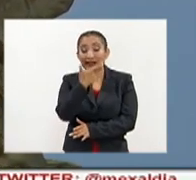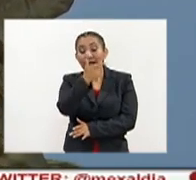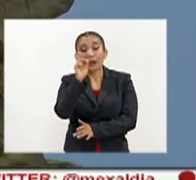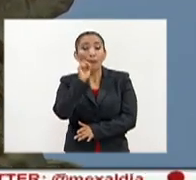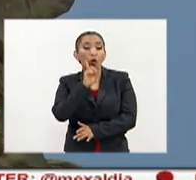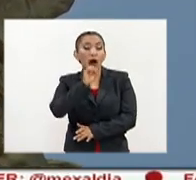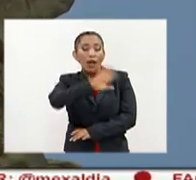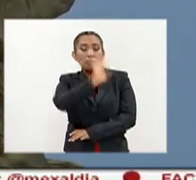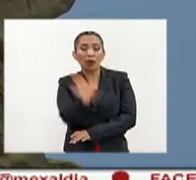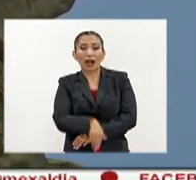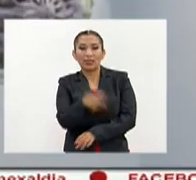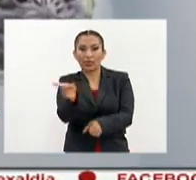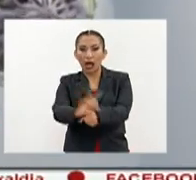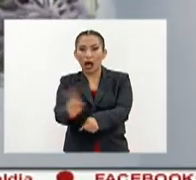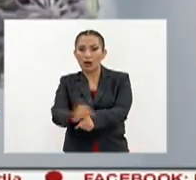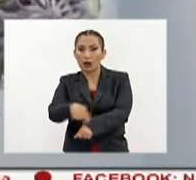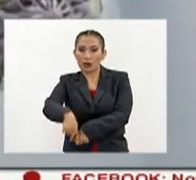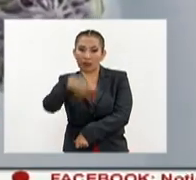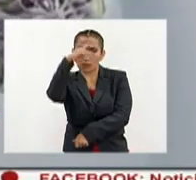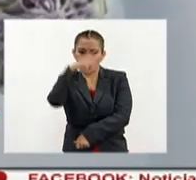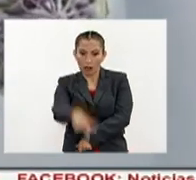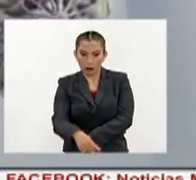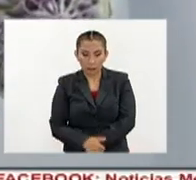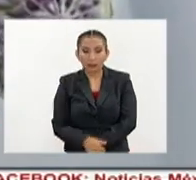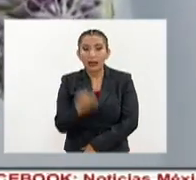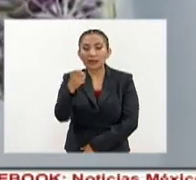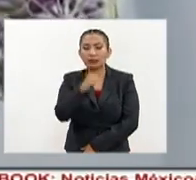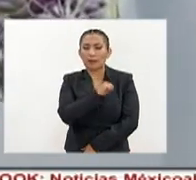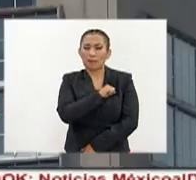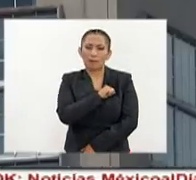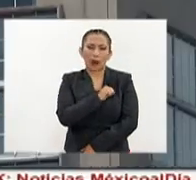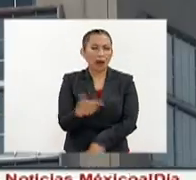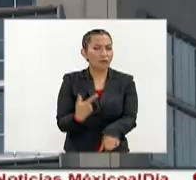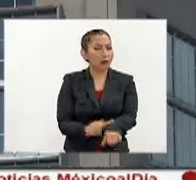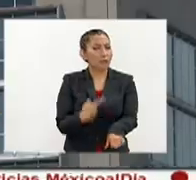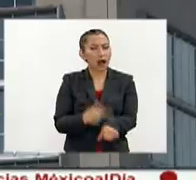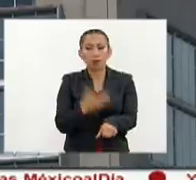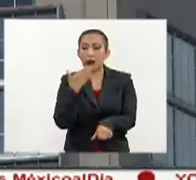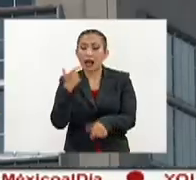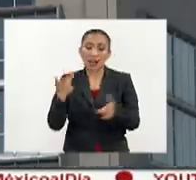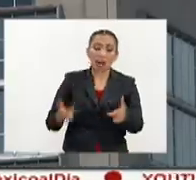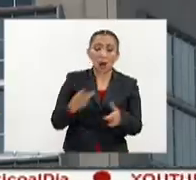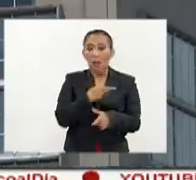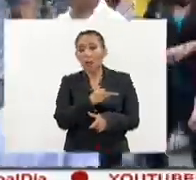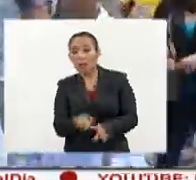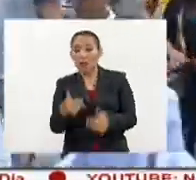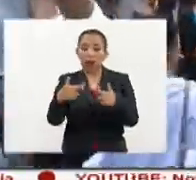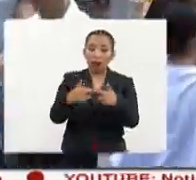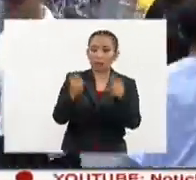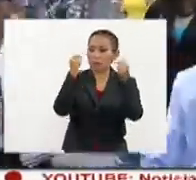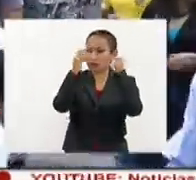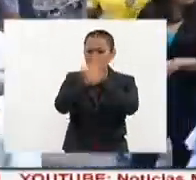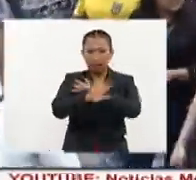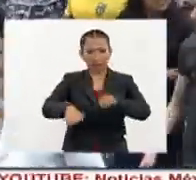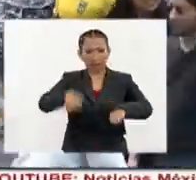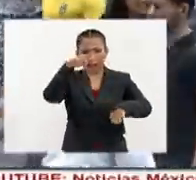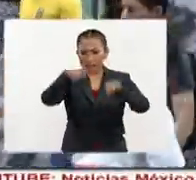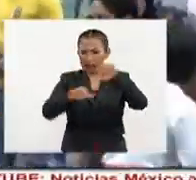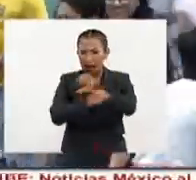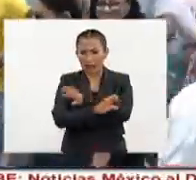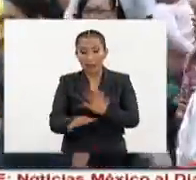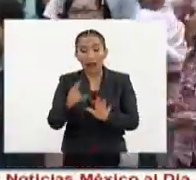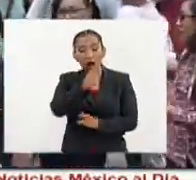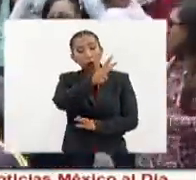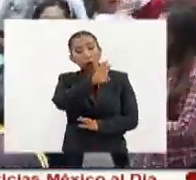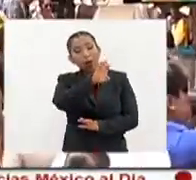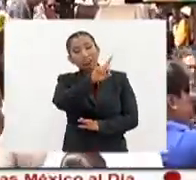mujeres mueren al día por esta causa en el país. Este mal no elige condición social, religión y mucho menos edad. A